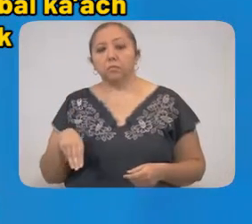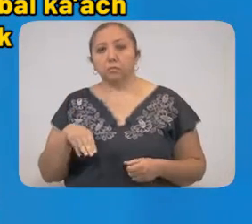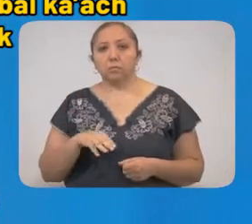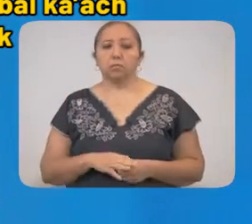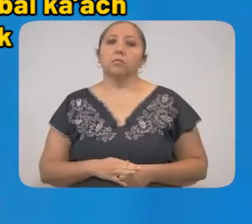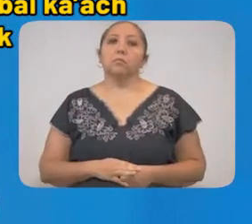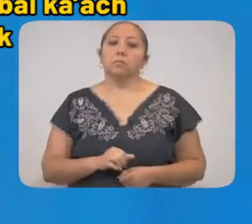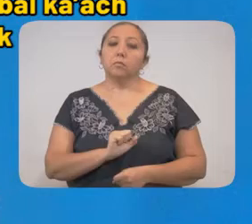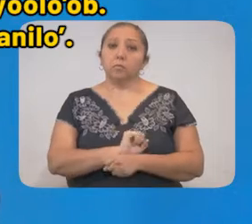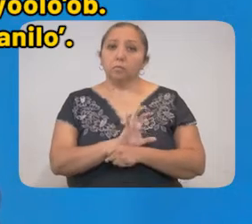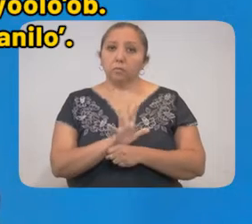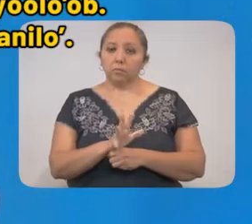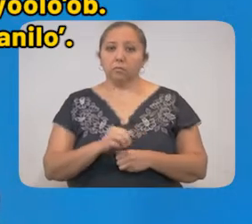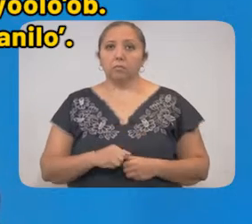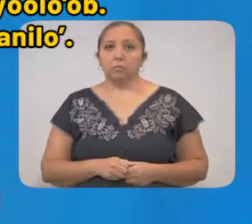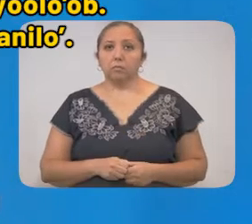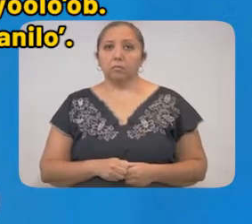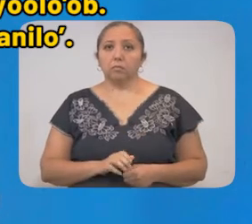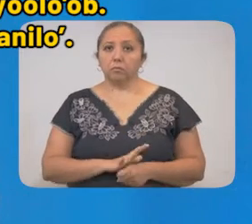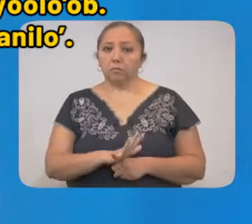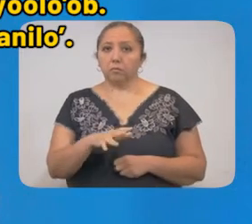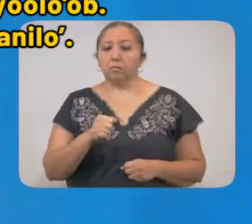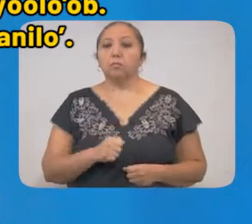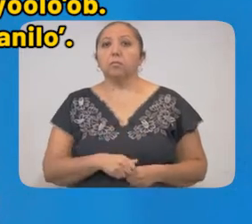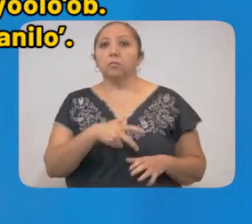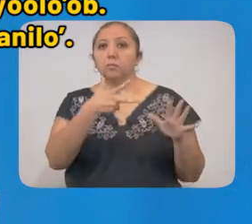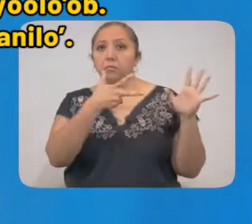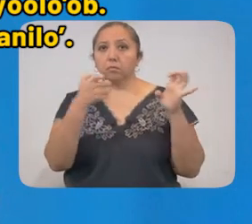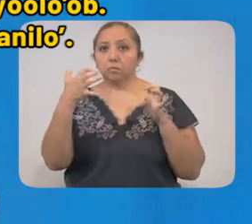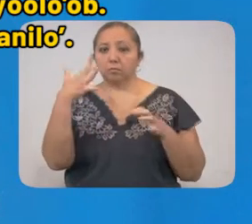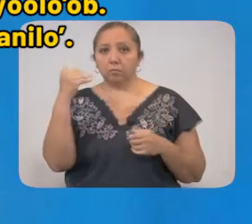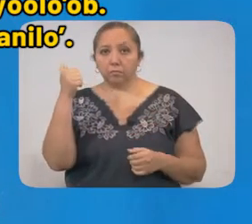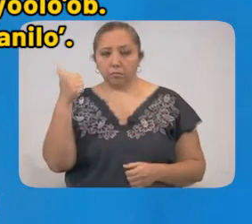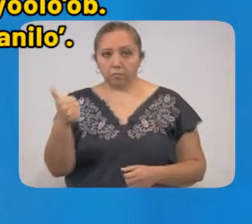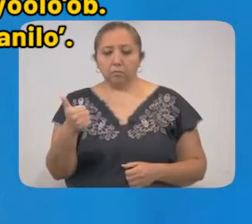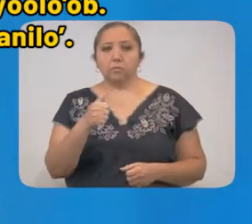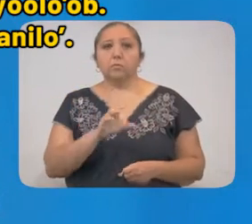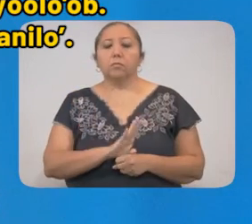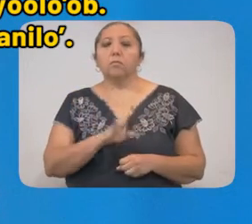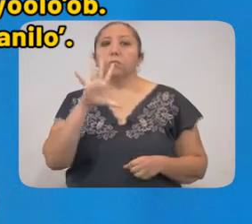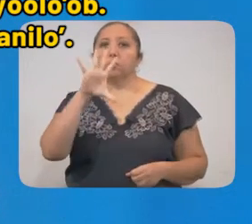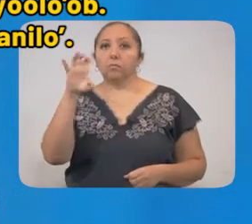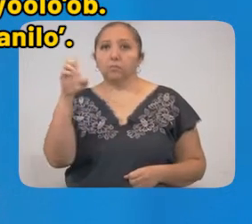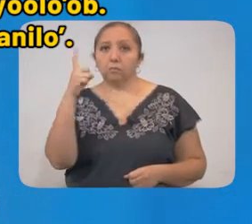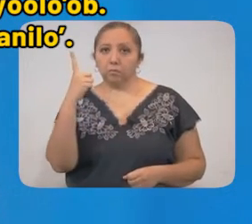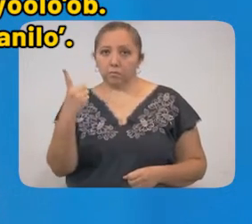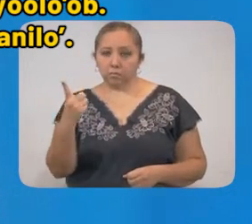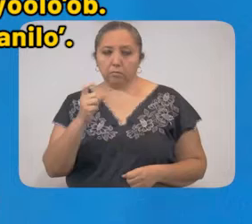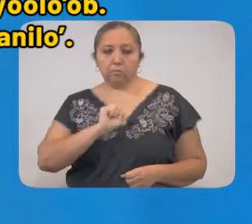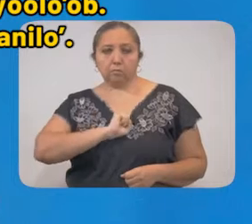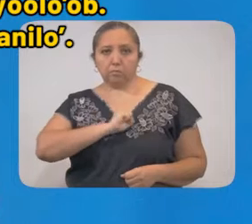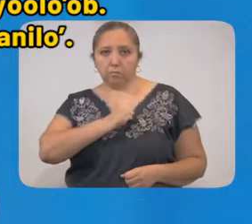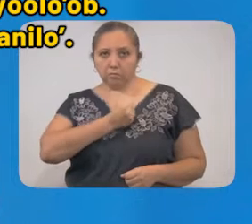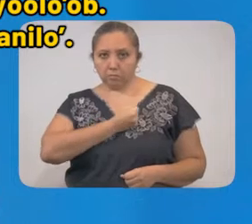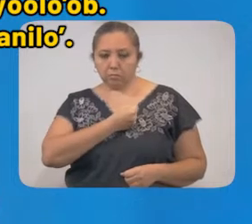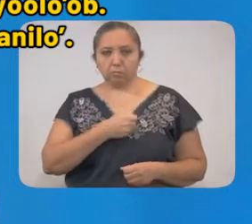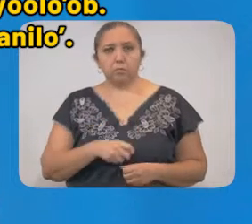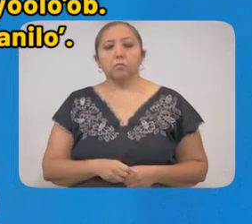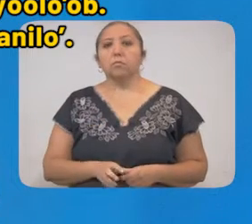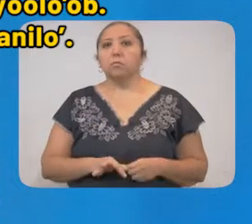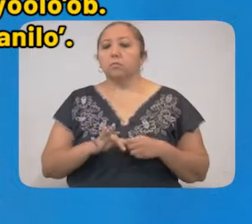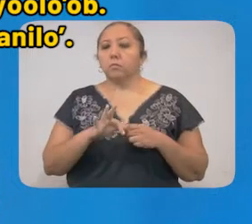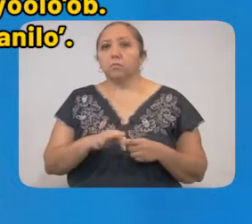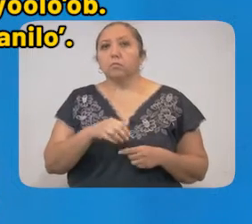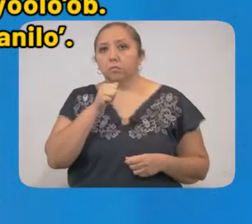del coronavirus. De los 856 casos confirmados, 501 ya se recuperaron. No